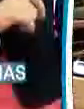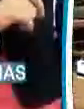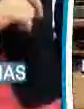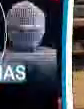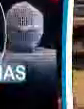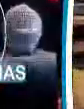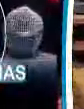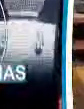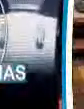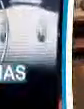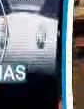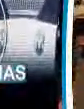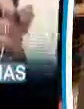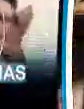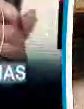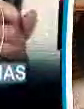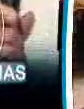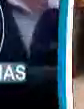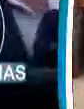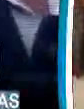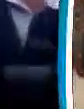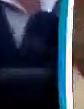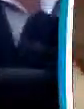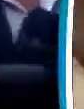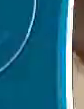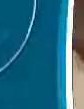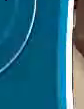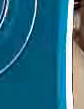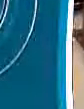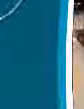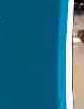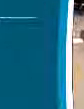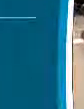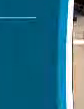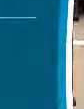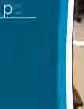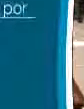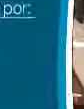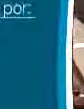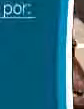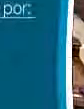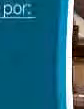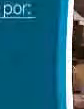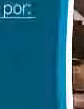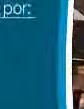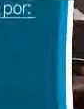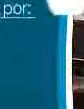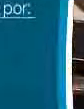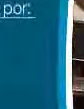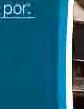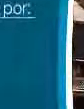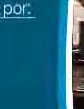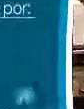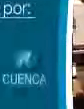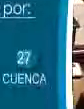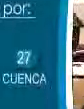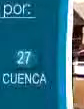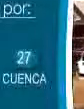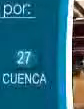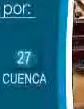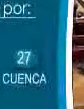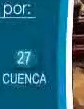de noticias llega a sus hogares por la señal de la televisión legislativa a través de sus canales 40 y 222 en guayaquil y